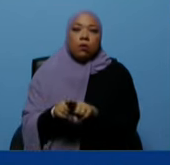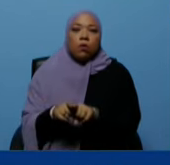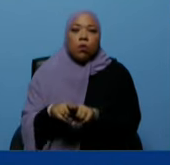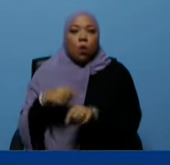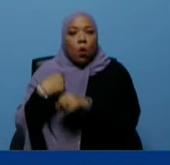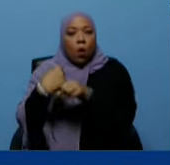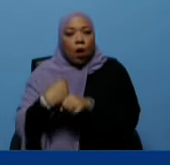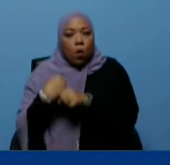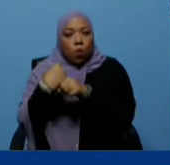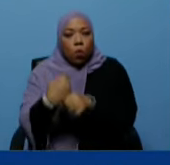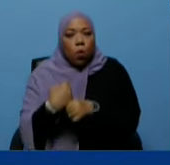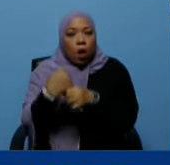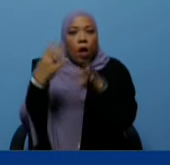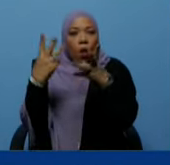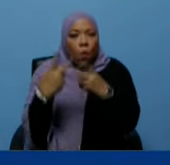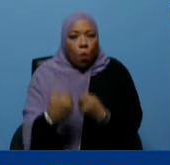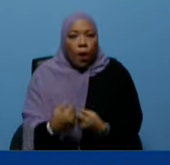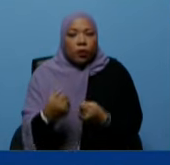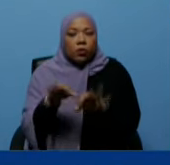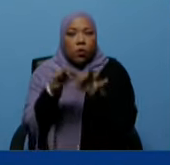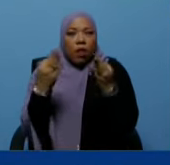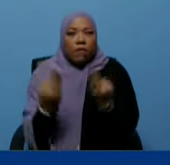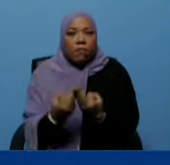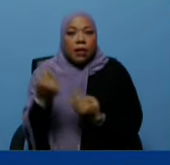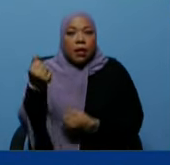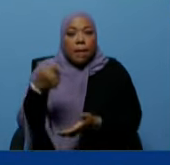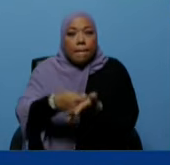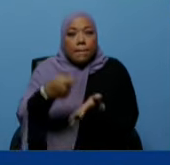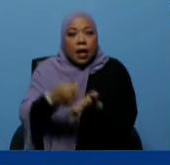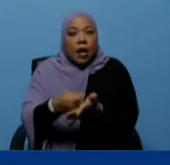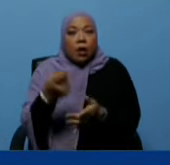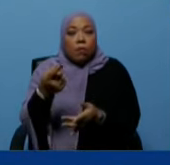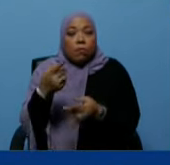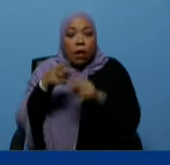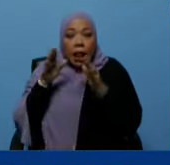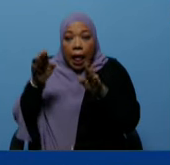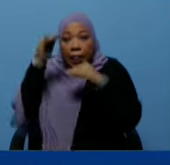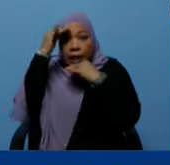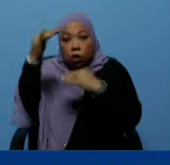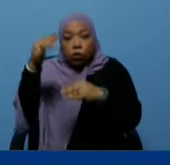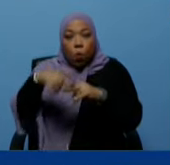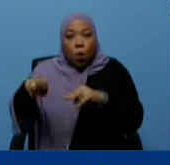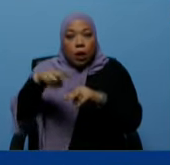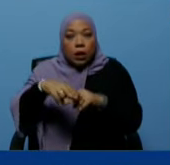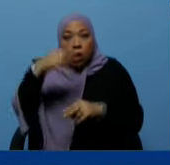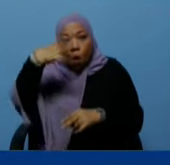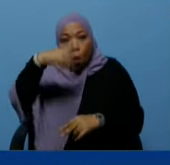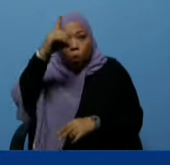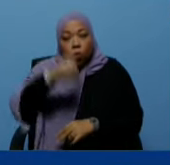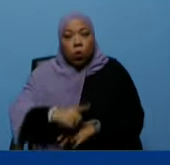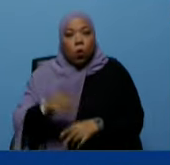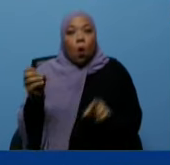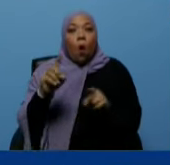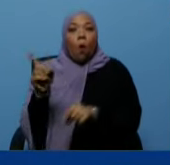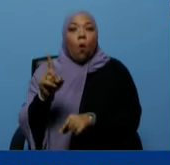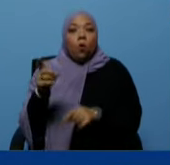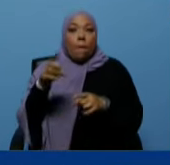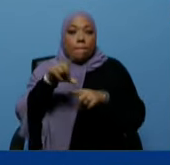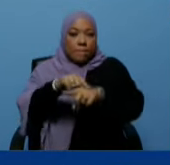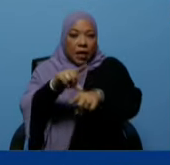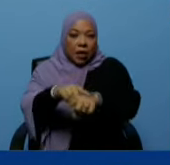la equinoterapia? ¿Cuánto le cuesta a una familia? ¿Ah? Un cardiólogo.